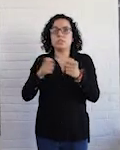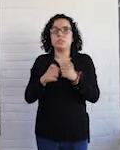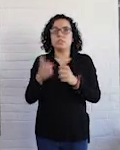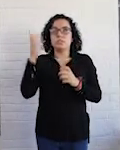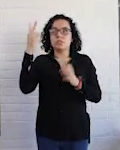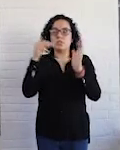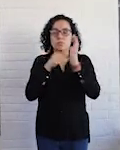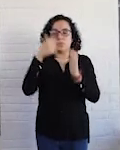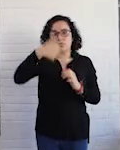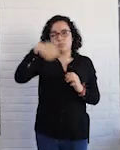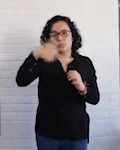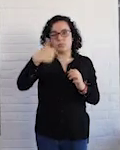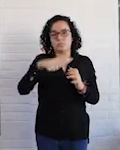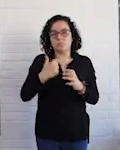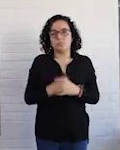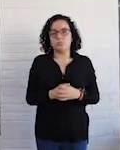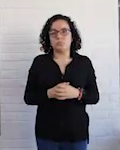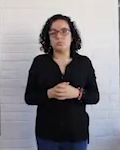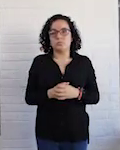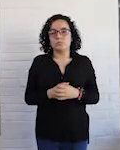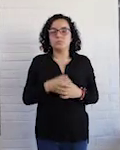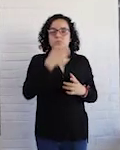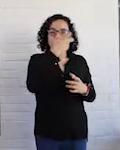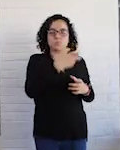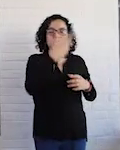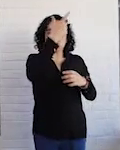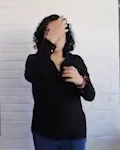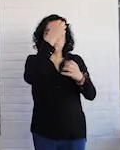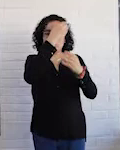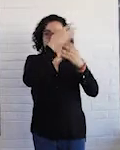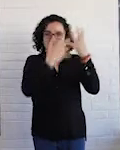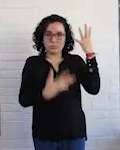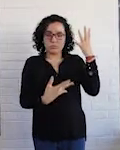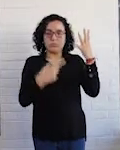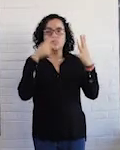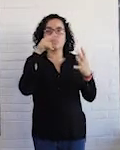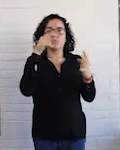2011. Estas son las marcas del